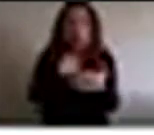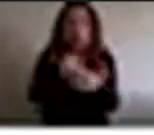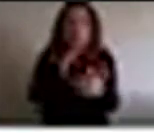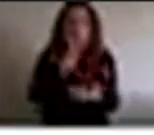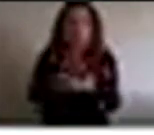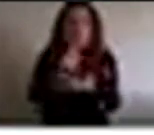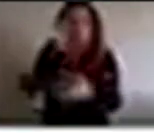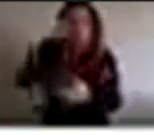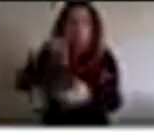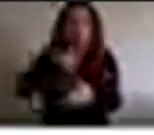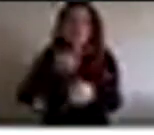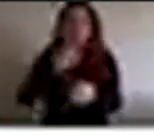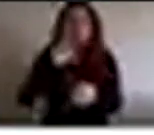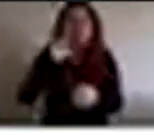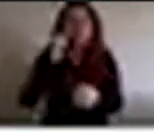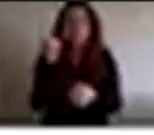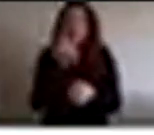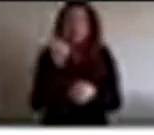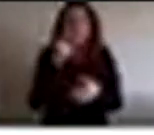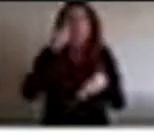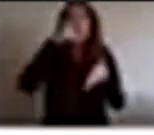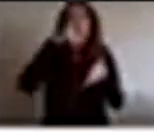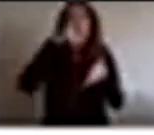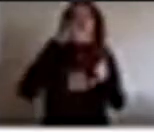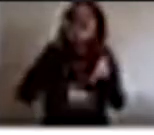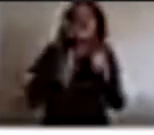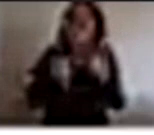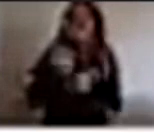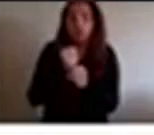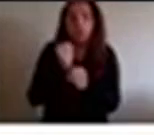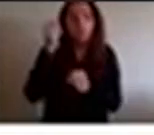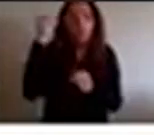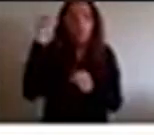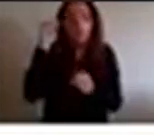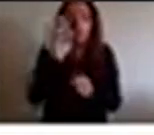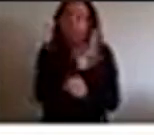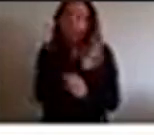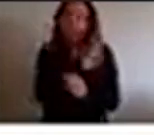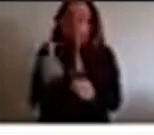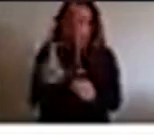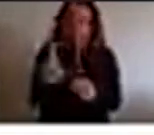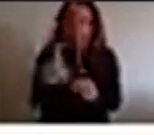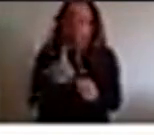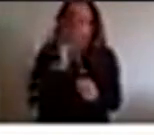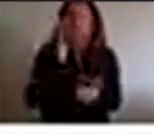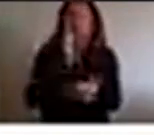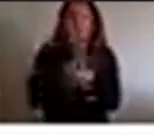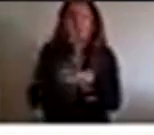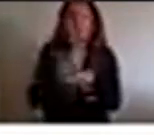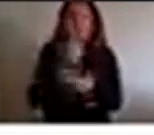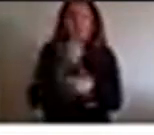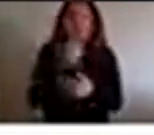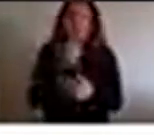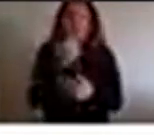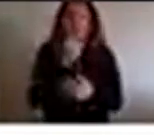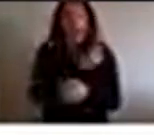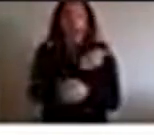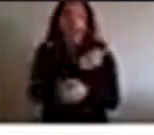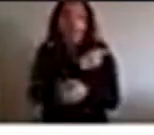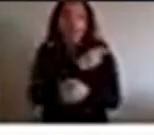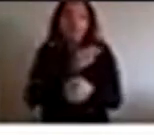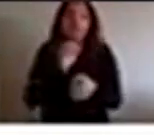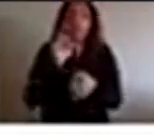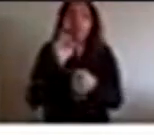contratar trabajadores con discapacidad en las organizaciones, en las empresas. Si estos trabajadores se incorporan a la organización, pero después